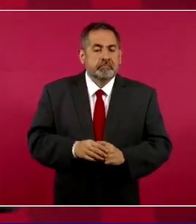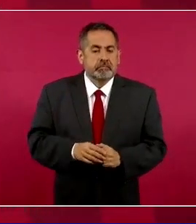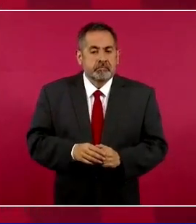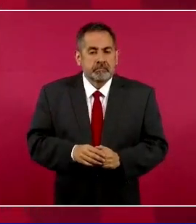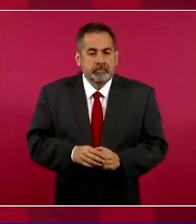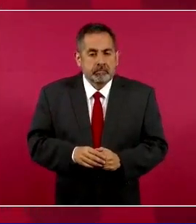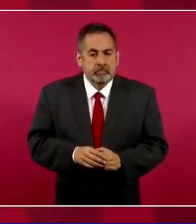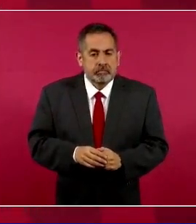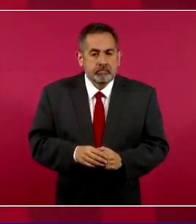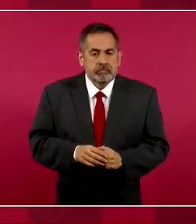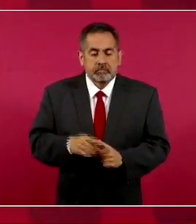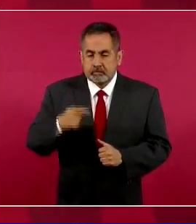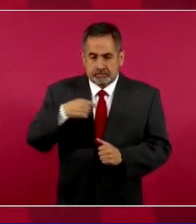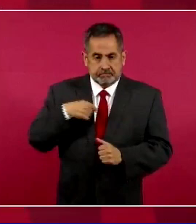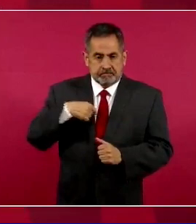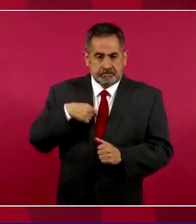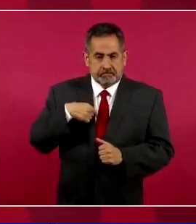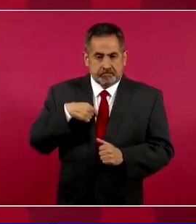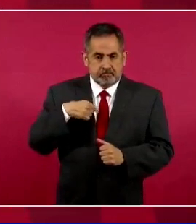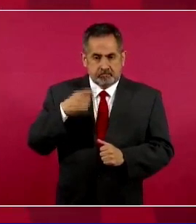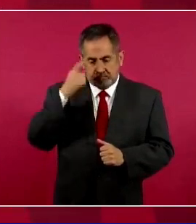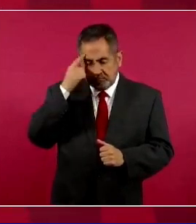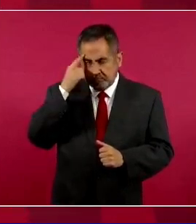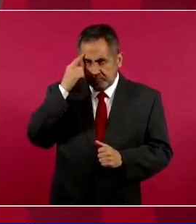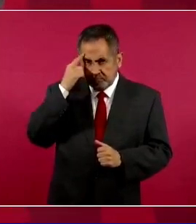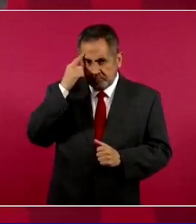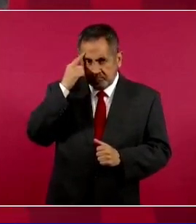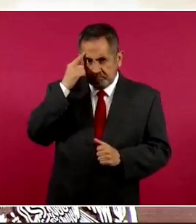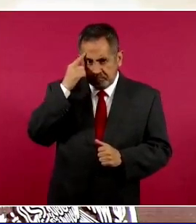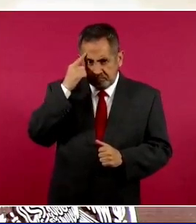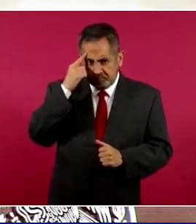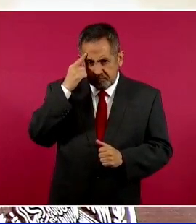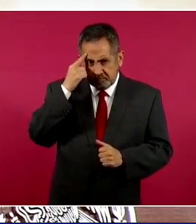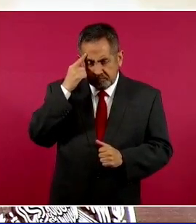es que voté, creo no por